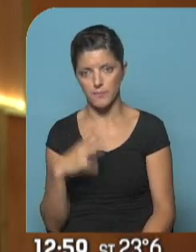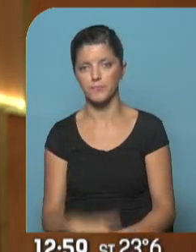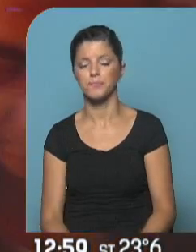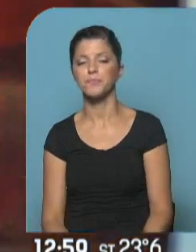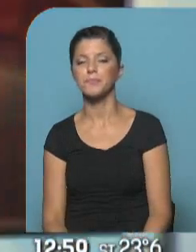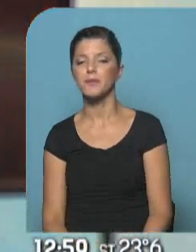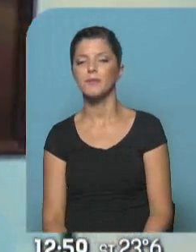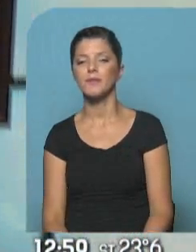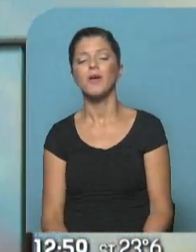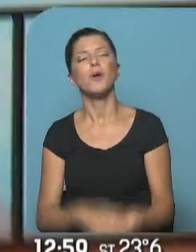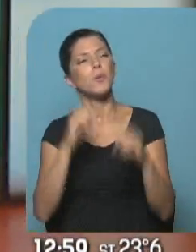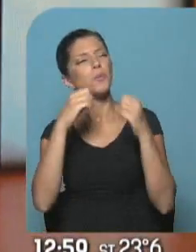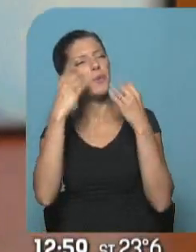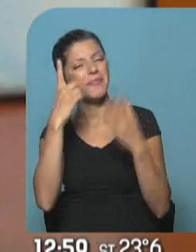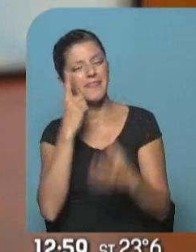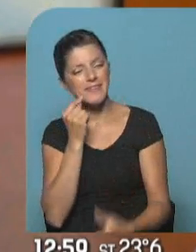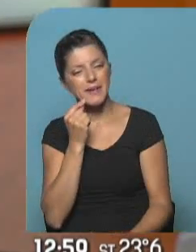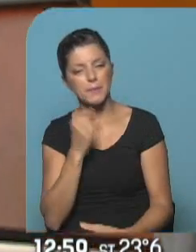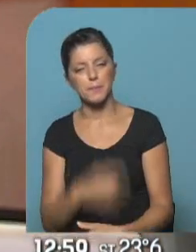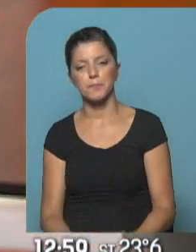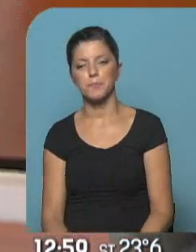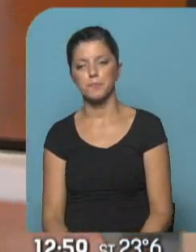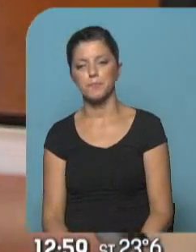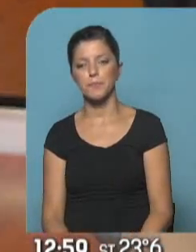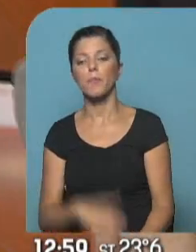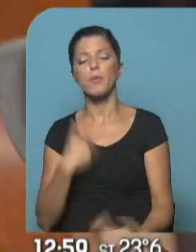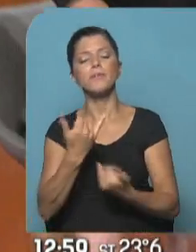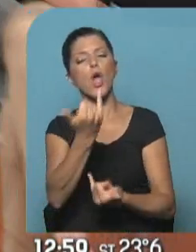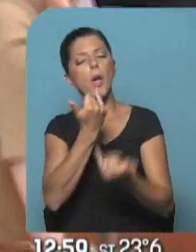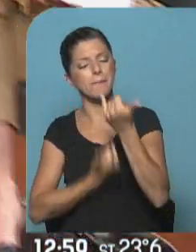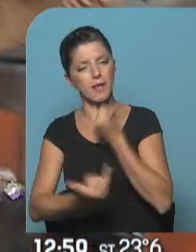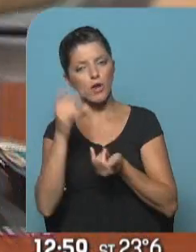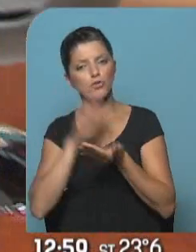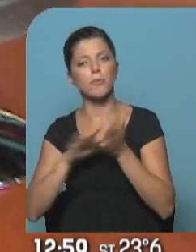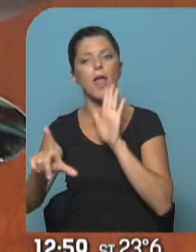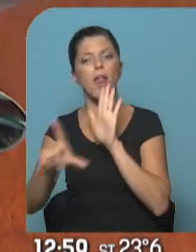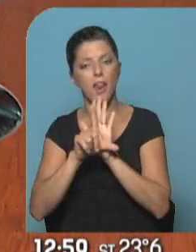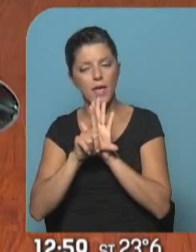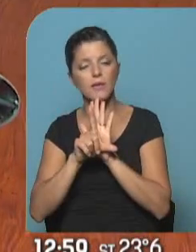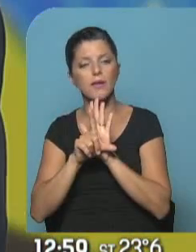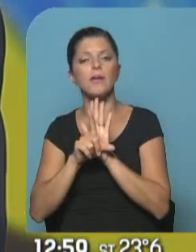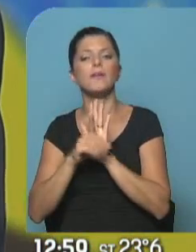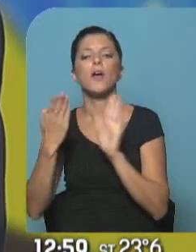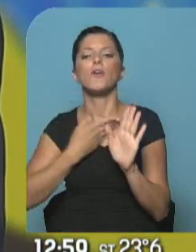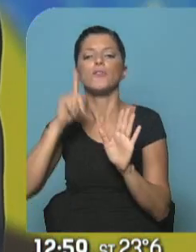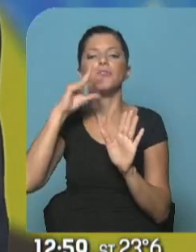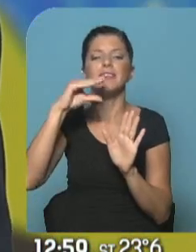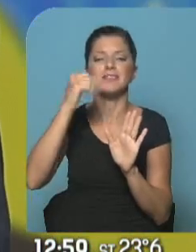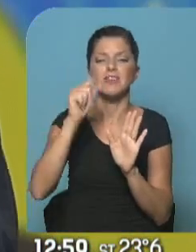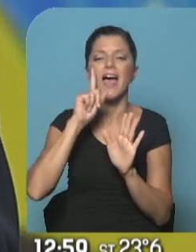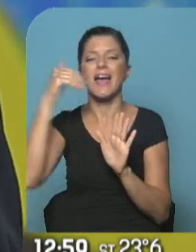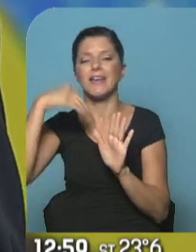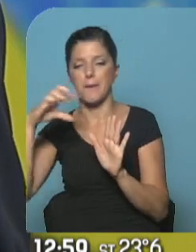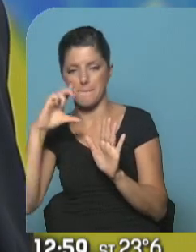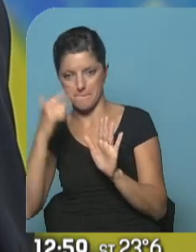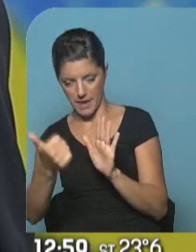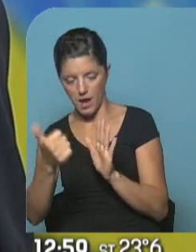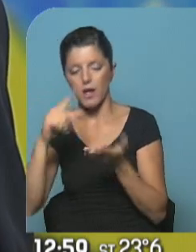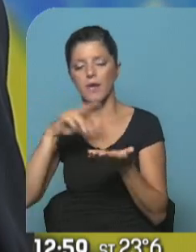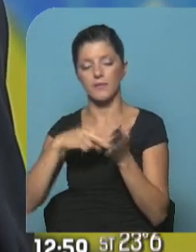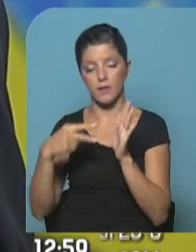¿Qué tal, Marcia? Buen día. ¿Por qué no nos contás cómo funciona la ley de ficha limpia, esta disposición legal que le impide a los candidatos que tienen una segunda